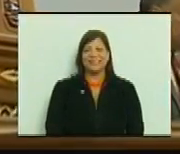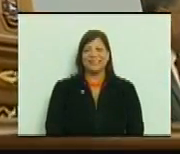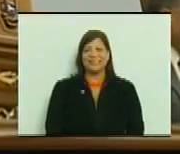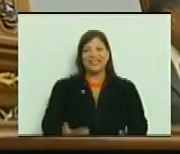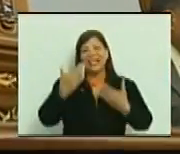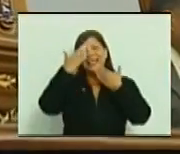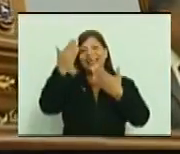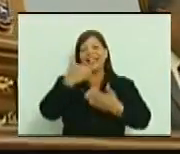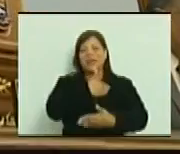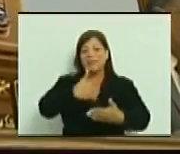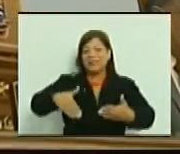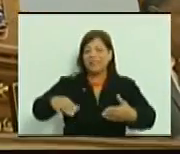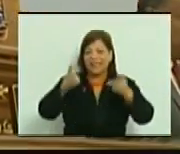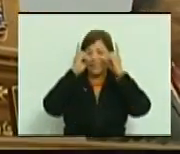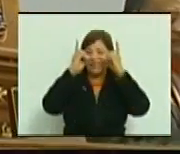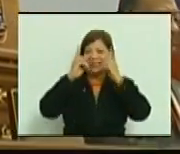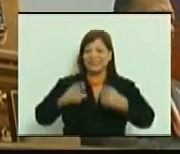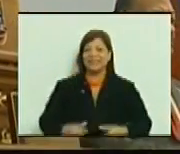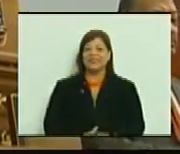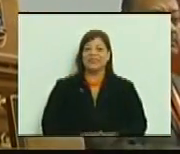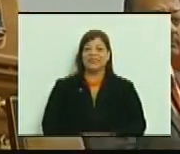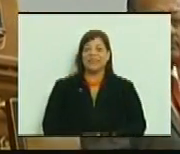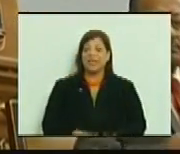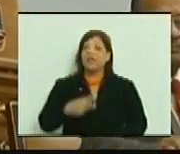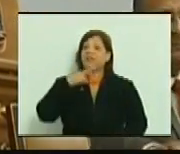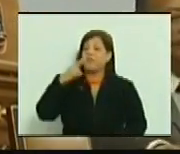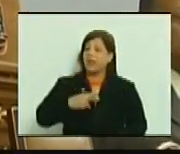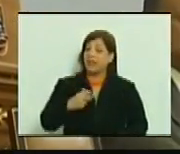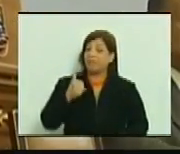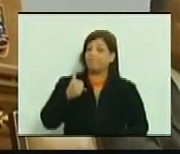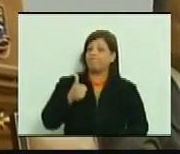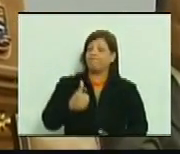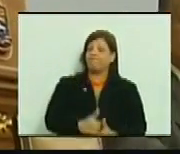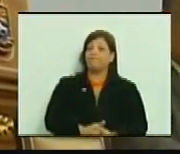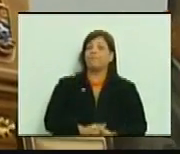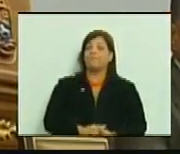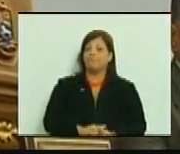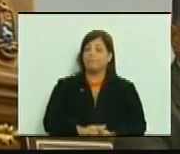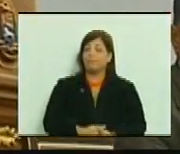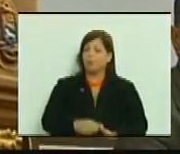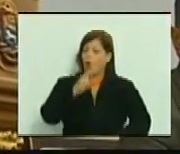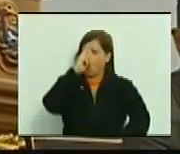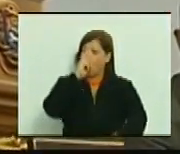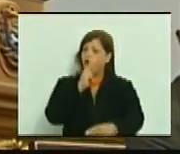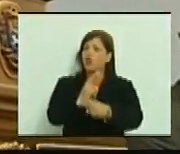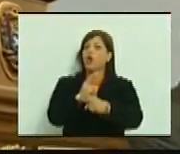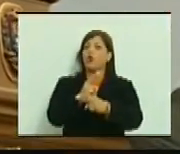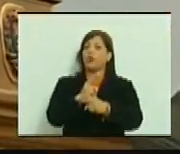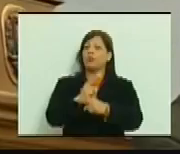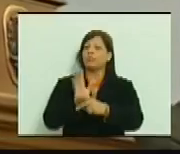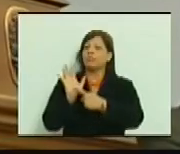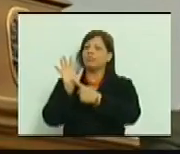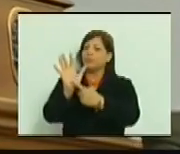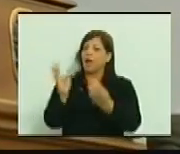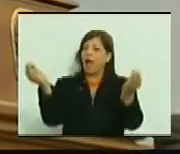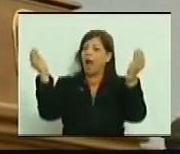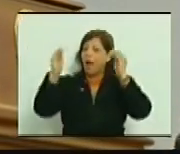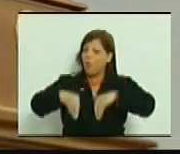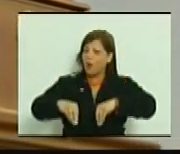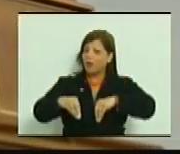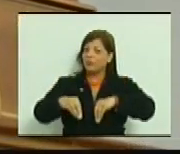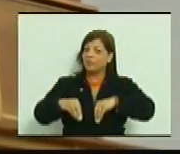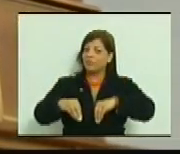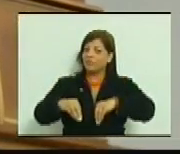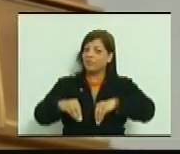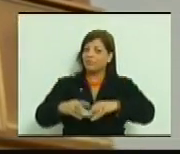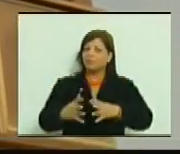Gracias, presidenta. De verdad que es un honor presentar este acuerdo